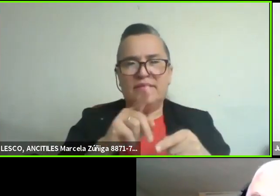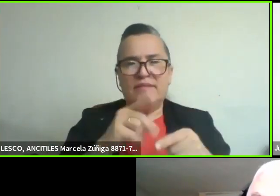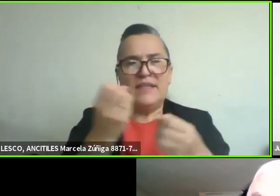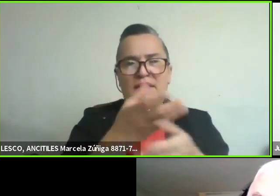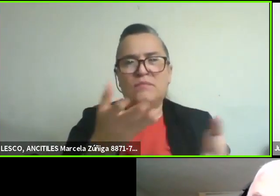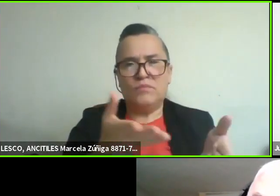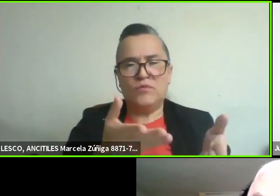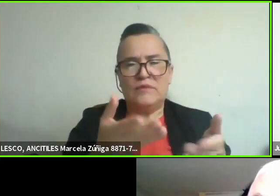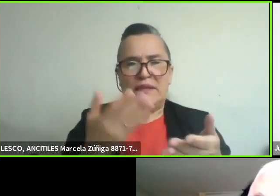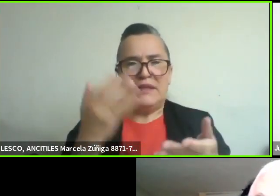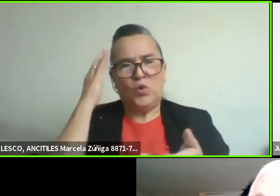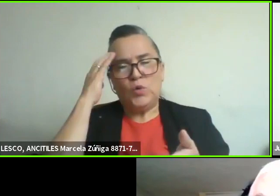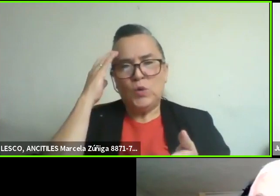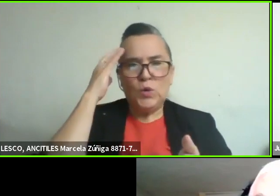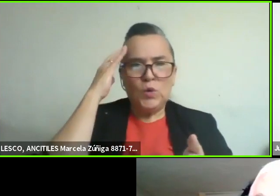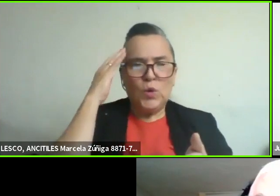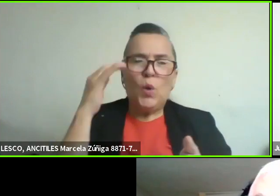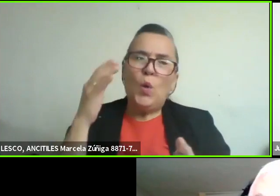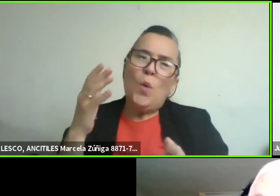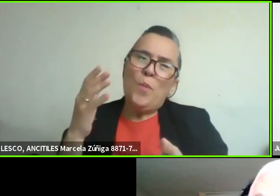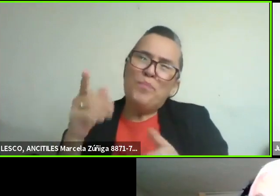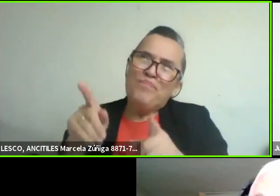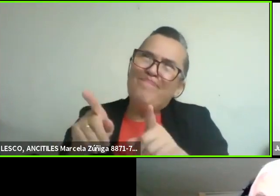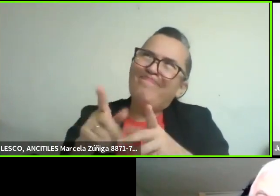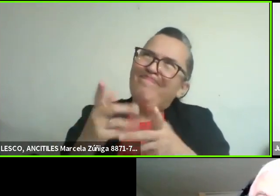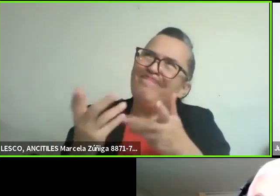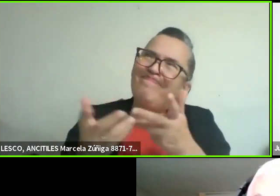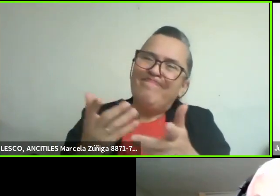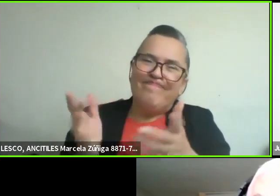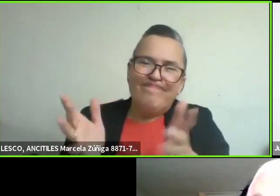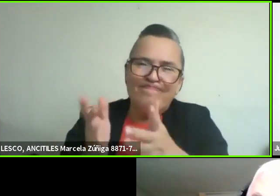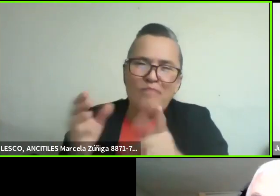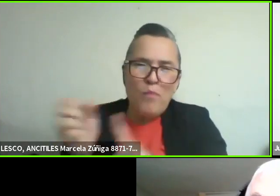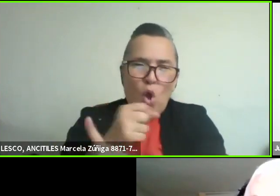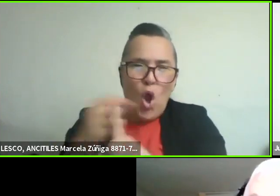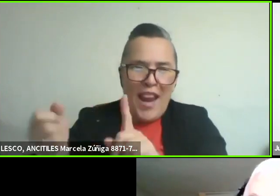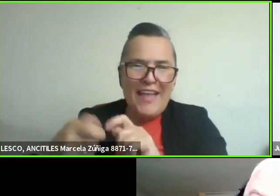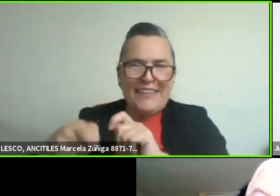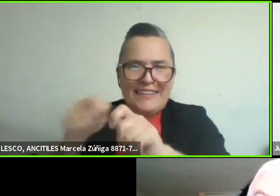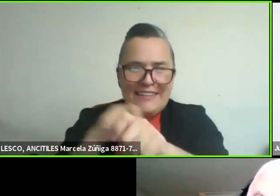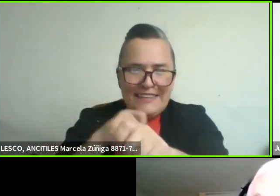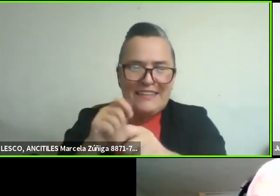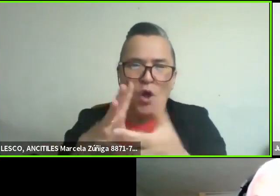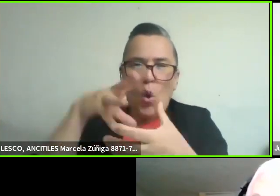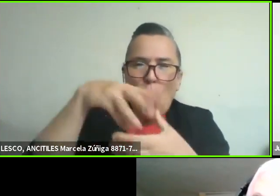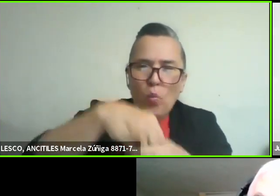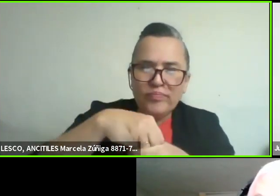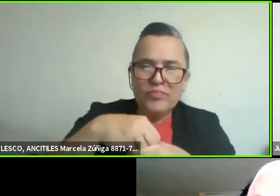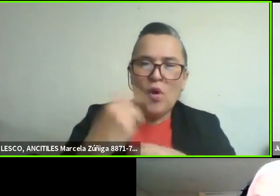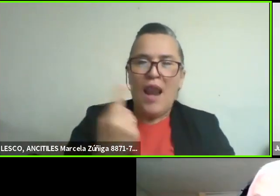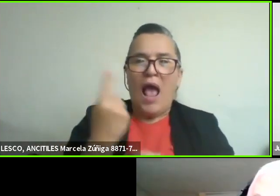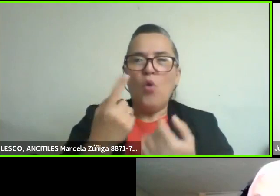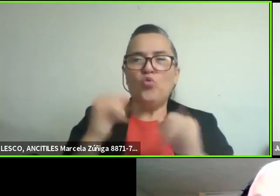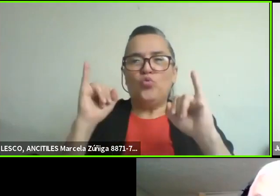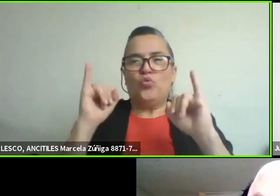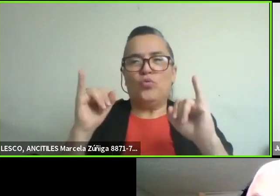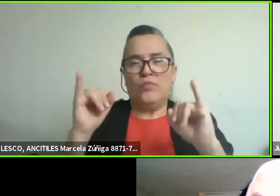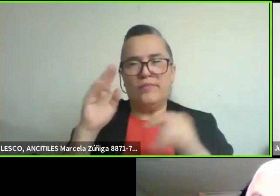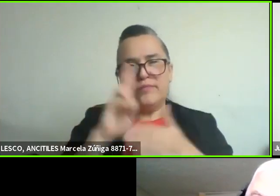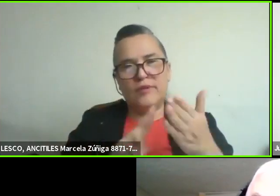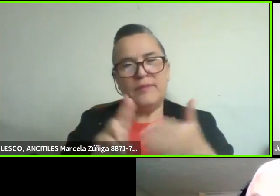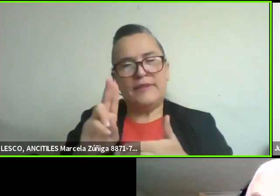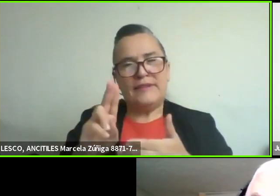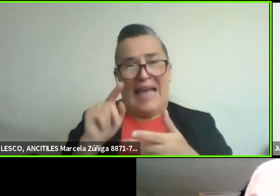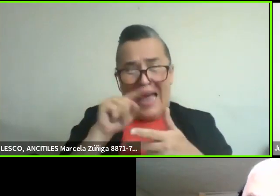que tienden en algunas ocasiones al violenta miento oa la intromisión con la autonomía universitaria y